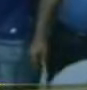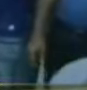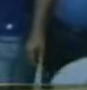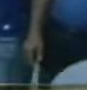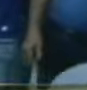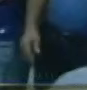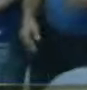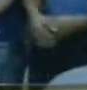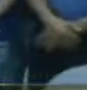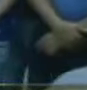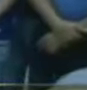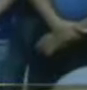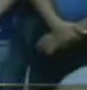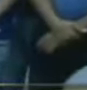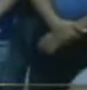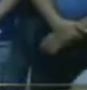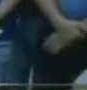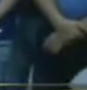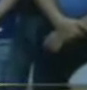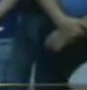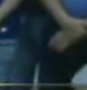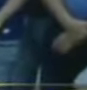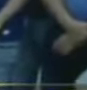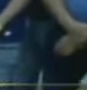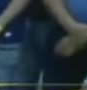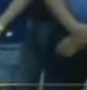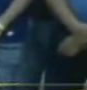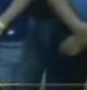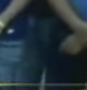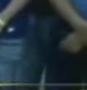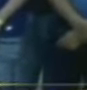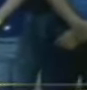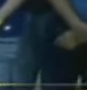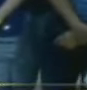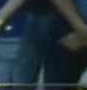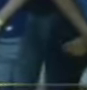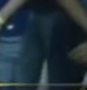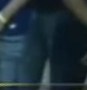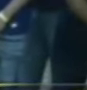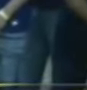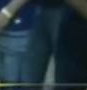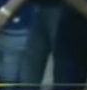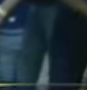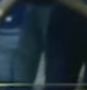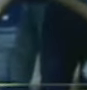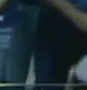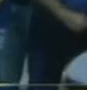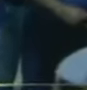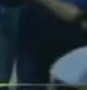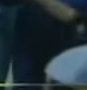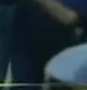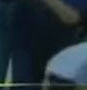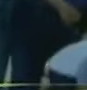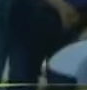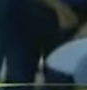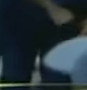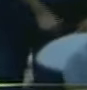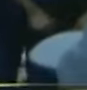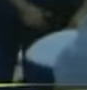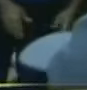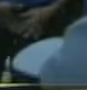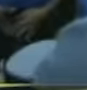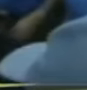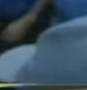ahora todo esto se aceleró gracias al presidente de la caf por favor